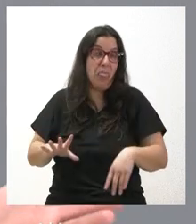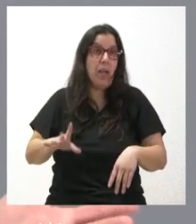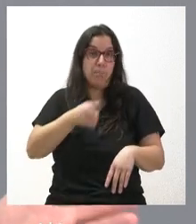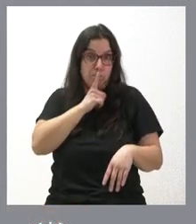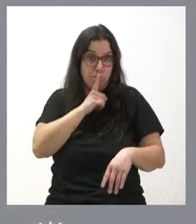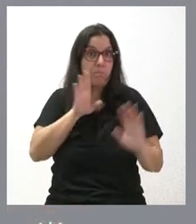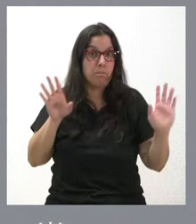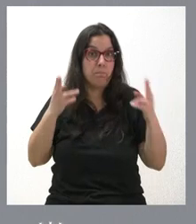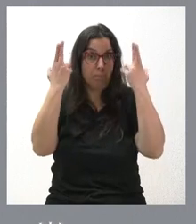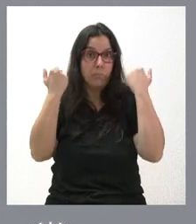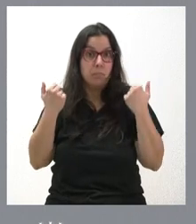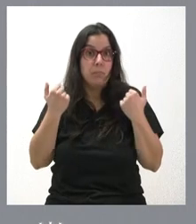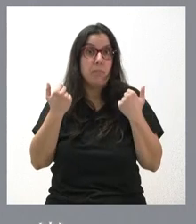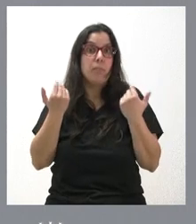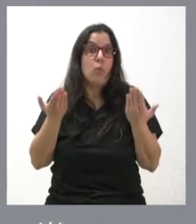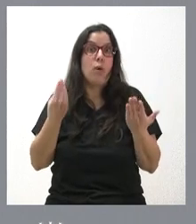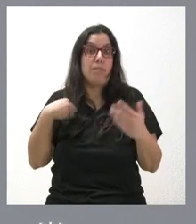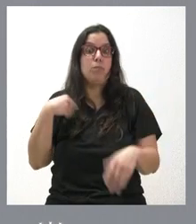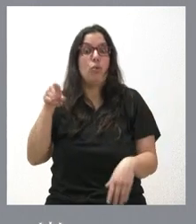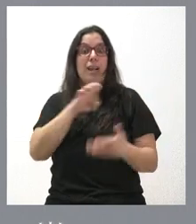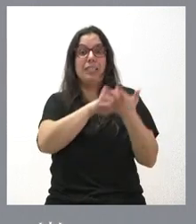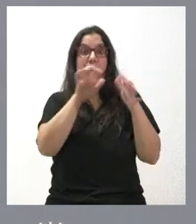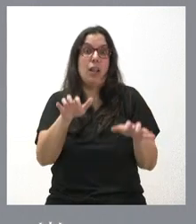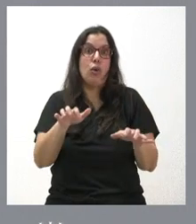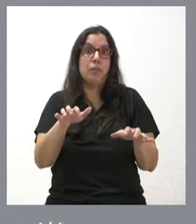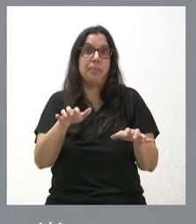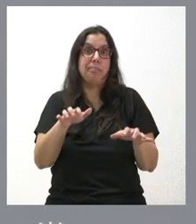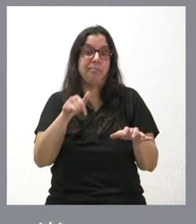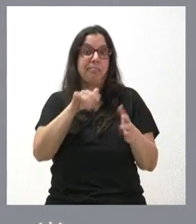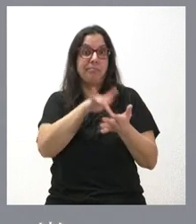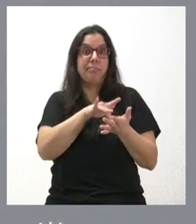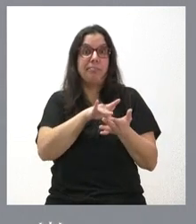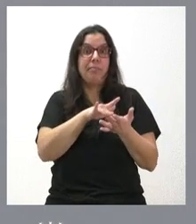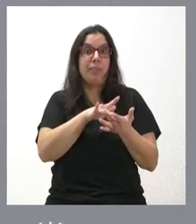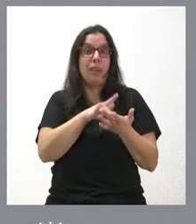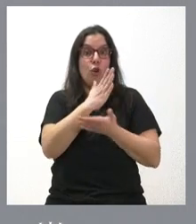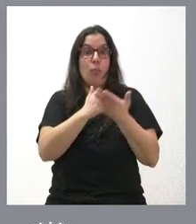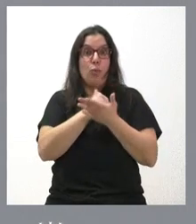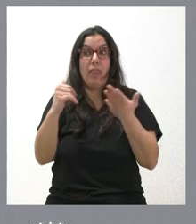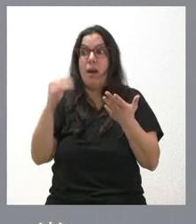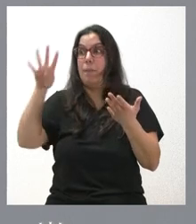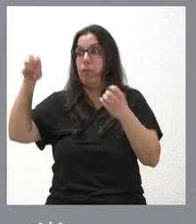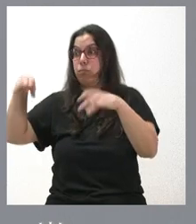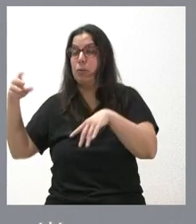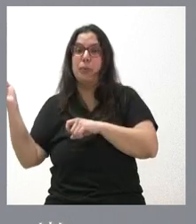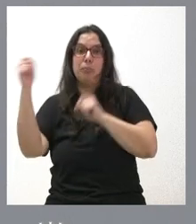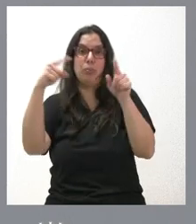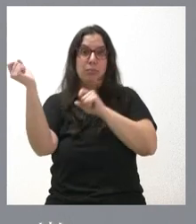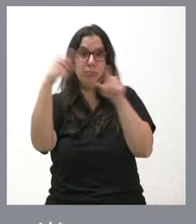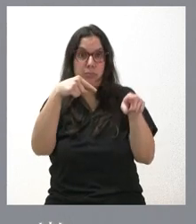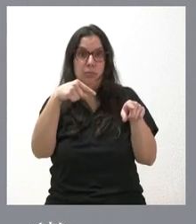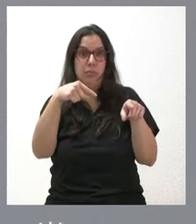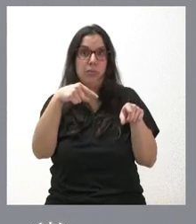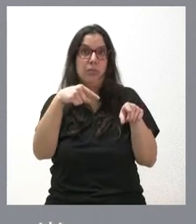callado es que Castilla León está entre las comunidades autónomas de las cuales se plantea